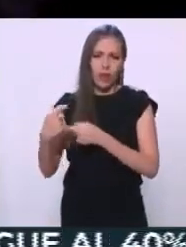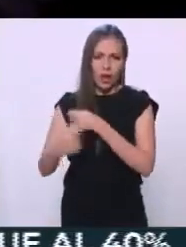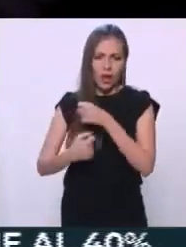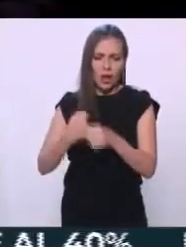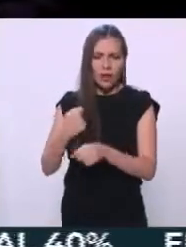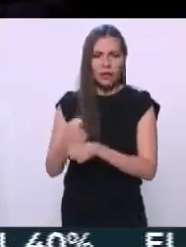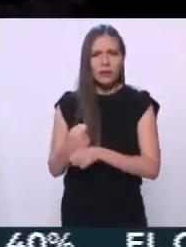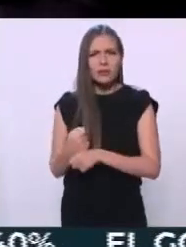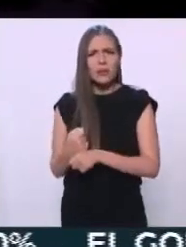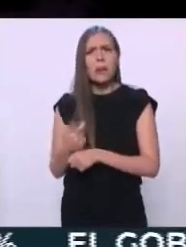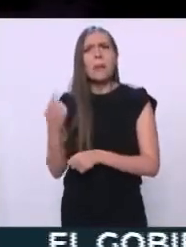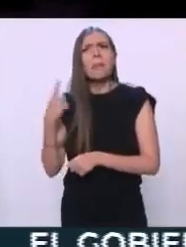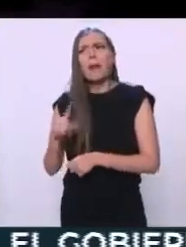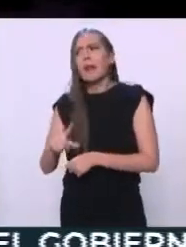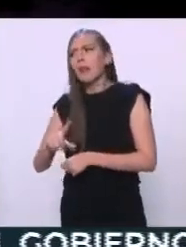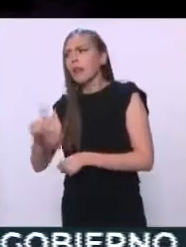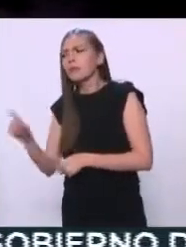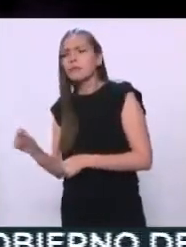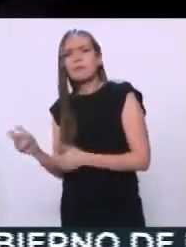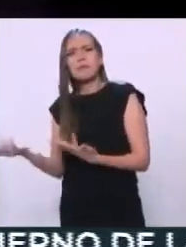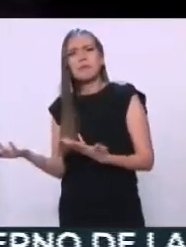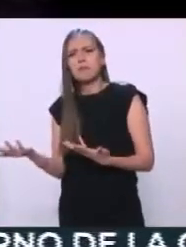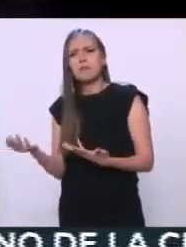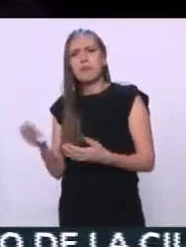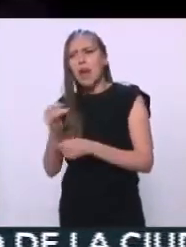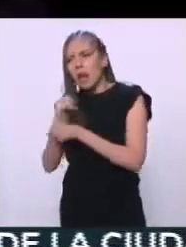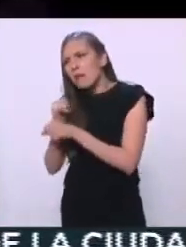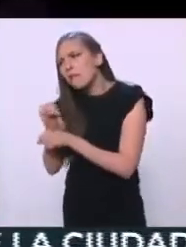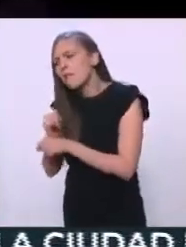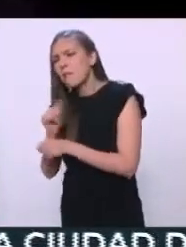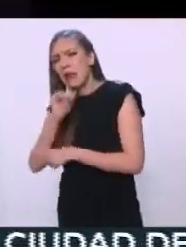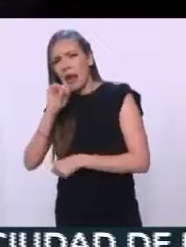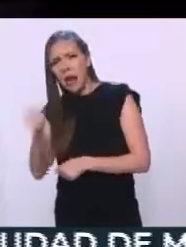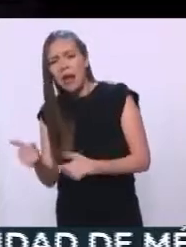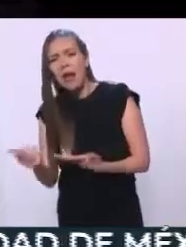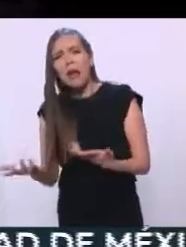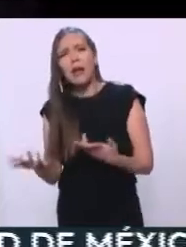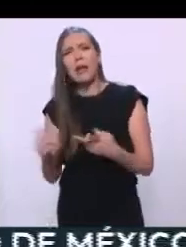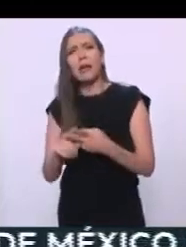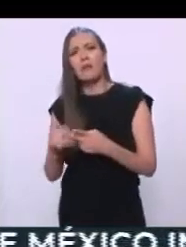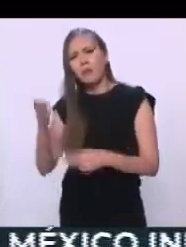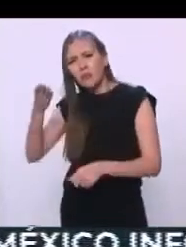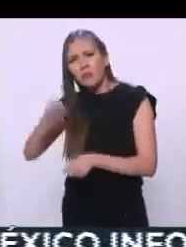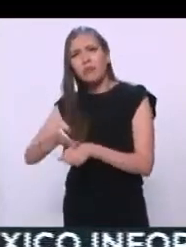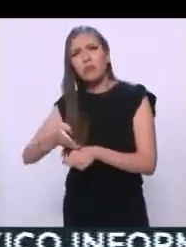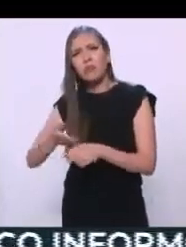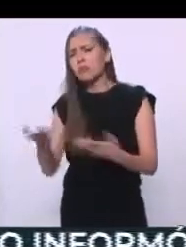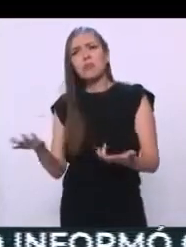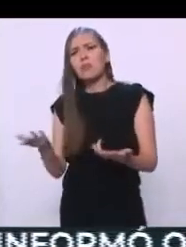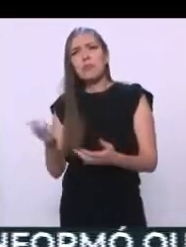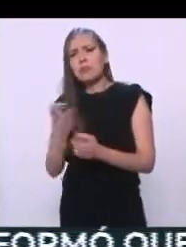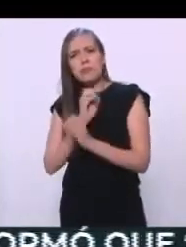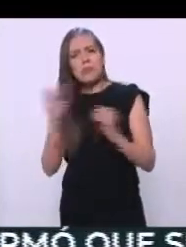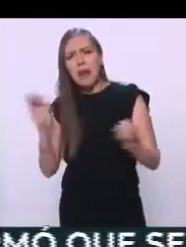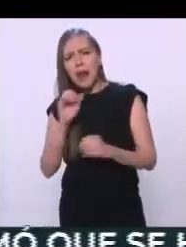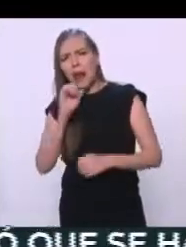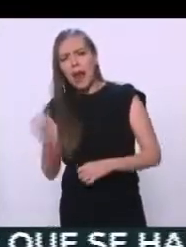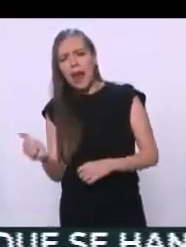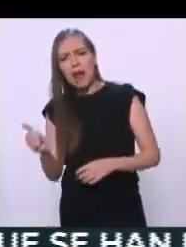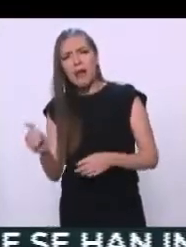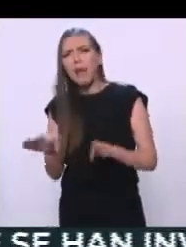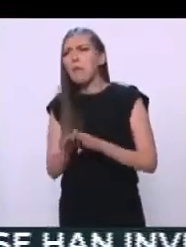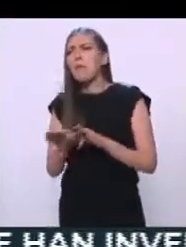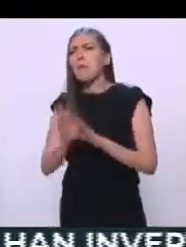ahí, ¿qué siguió? O sea, no hubo una investigación, no hubo una sanción, no hubo nada. O sea, pasó como